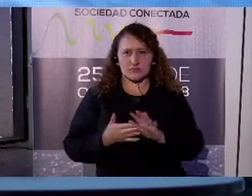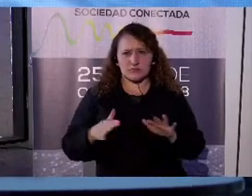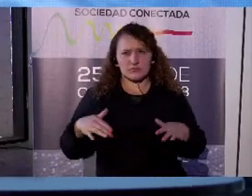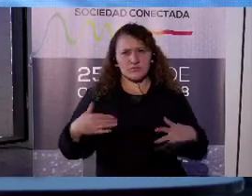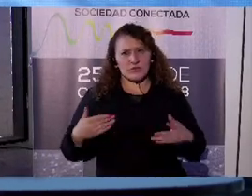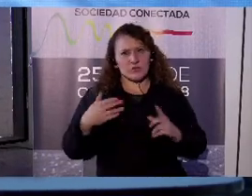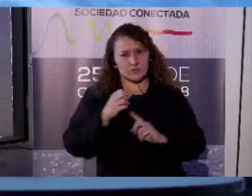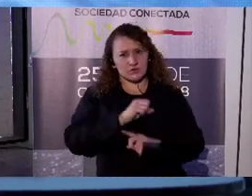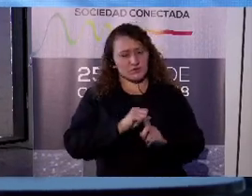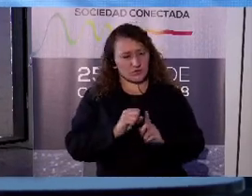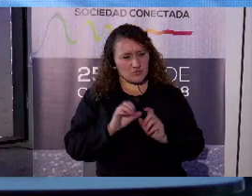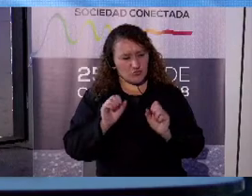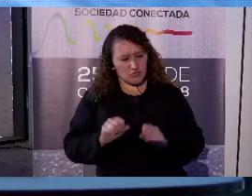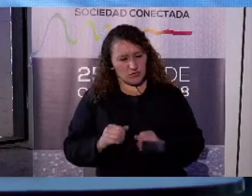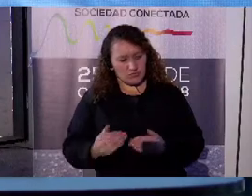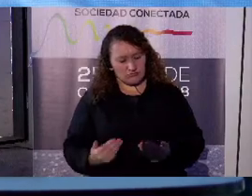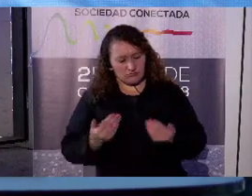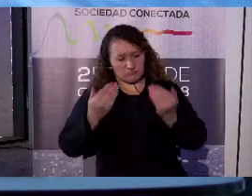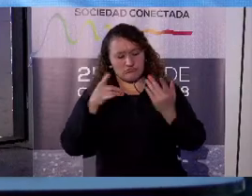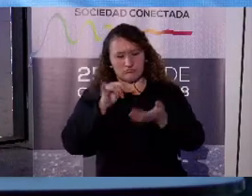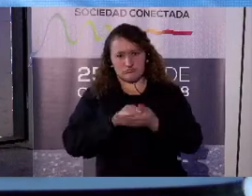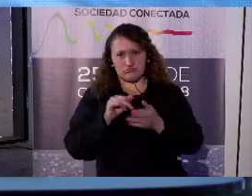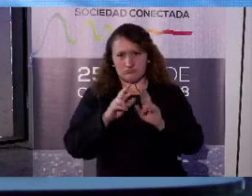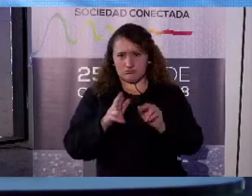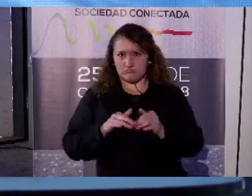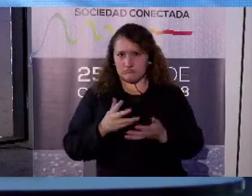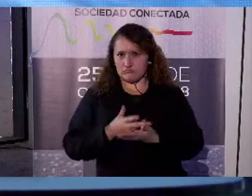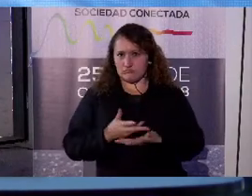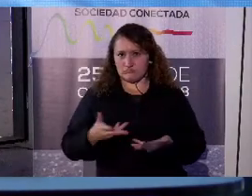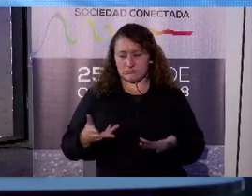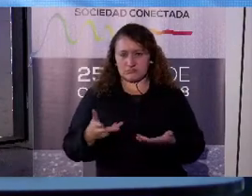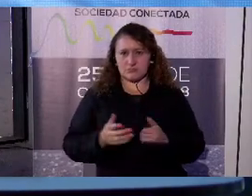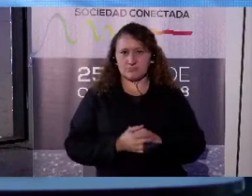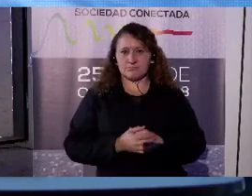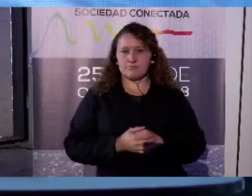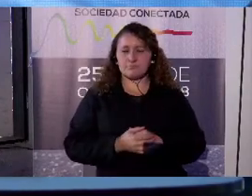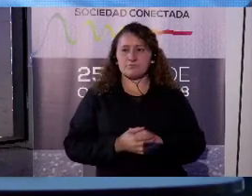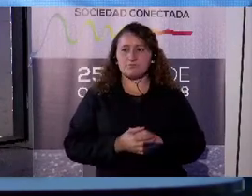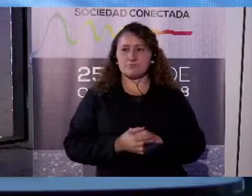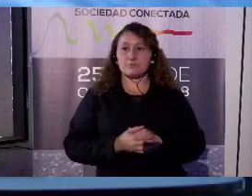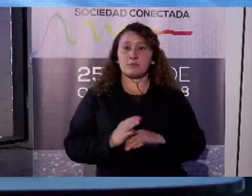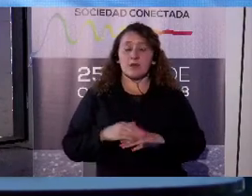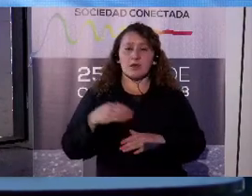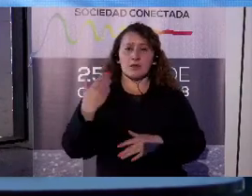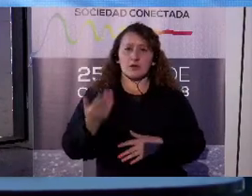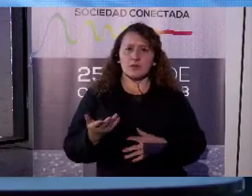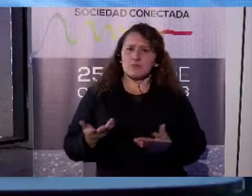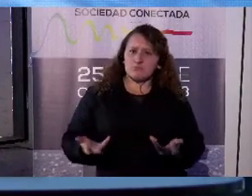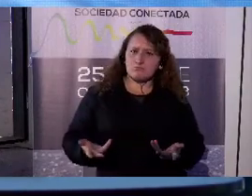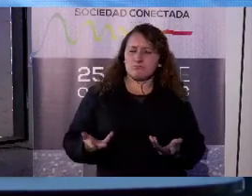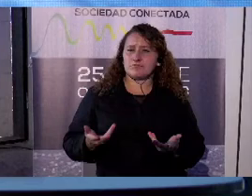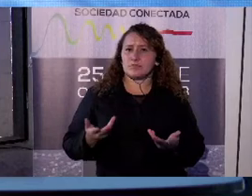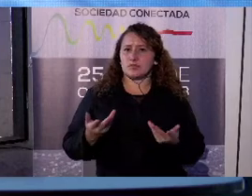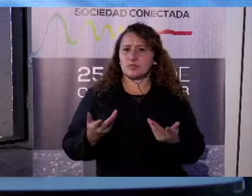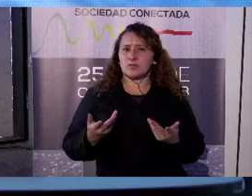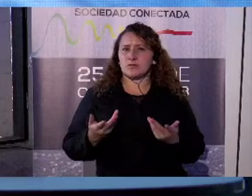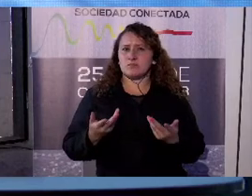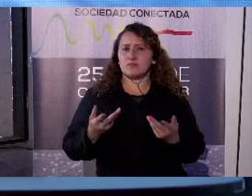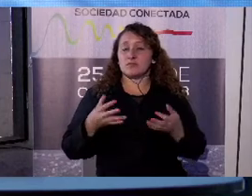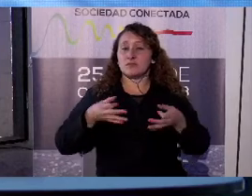sociedad puede beneficiarse a través del internet de las cosas y luego discutir algunas implicancias de